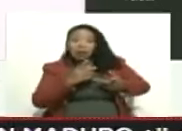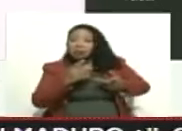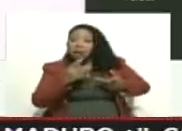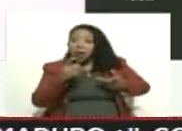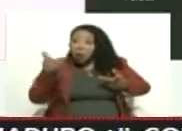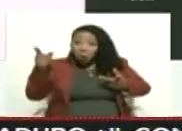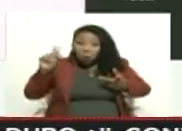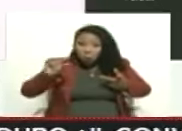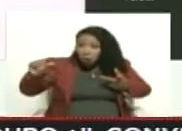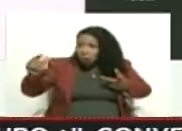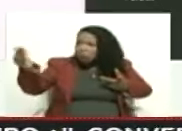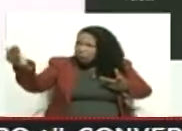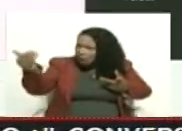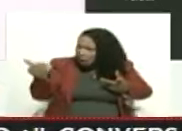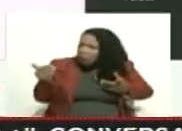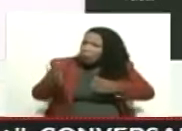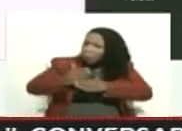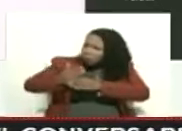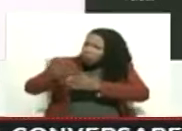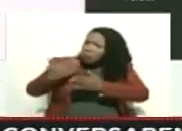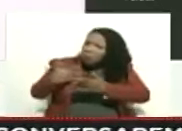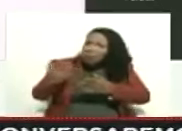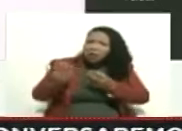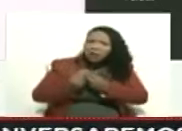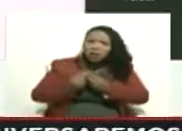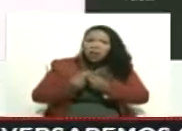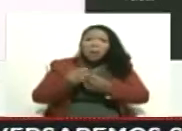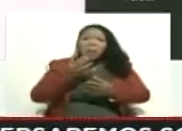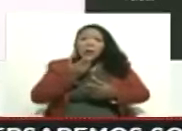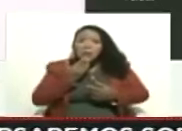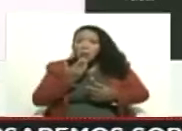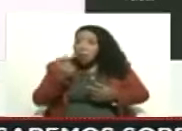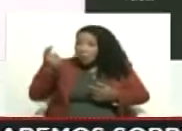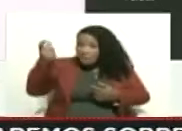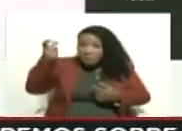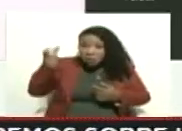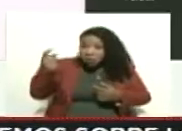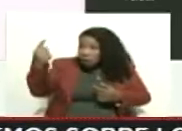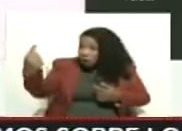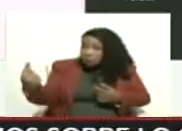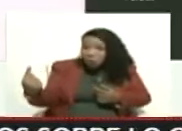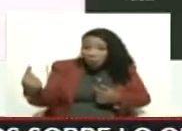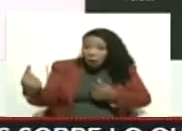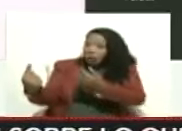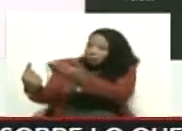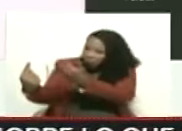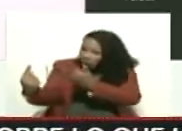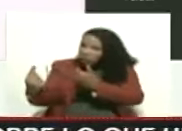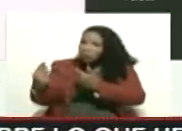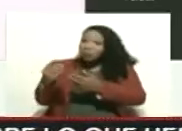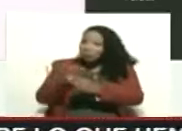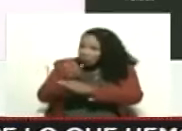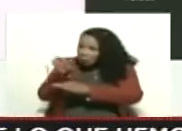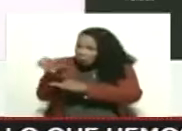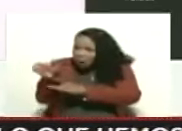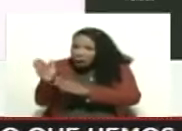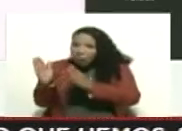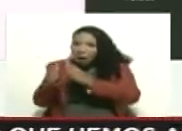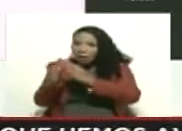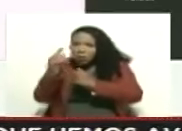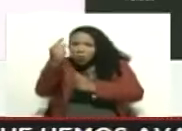donde veamos una persona solo compañero solo invitemos Vamos a visitarlo a su casa Así es